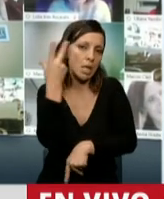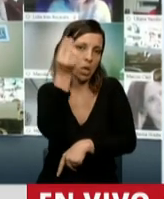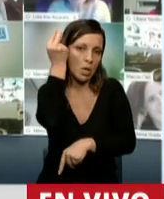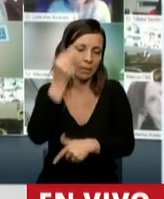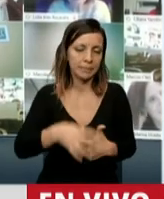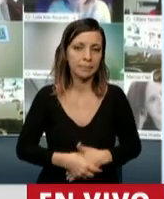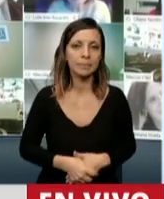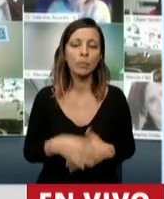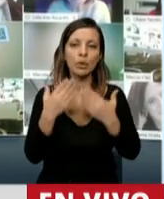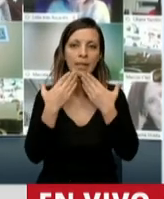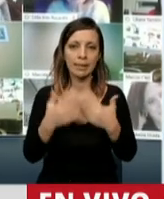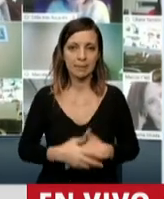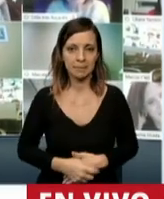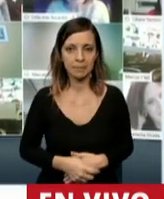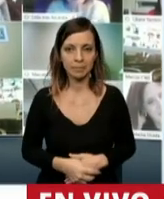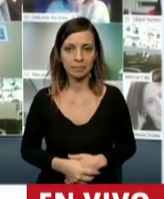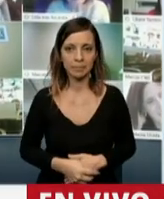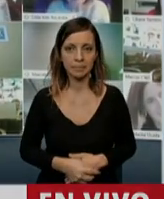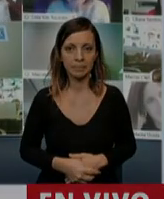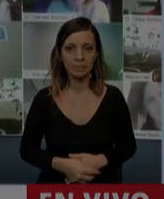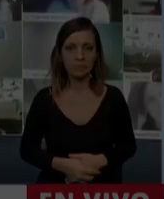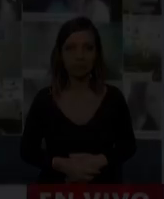11 de esta moratoria. Gracias, presidente. Gracias, diputado.